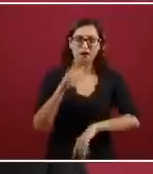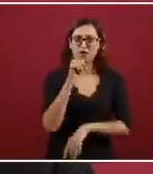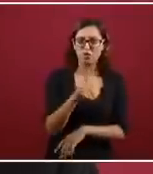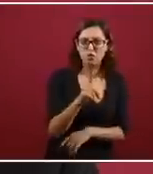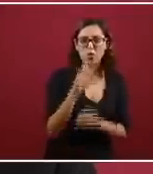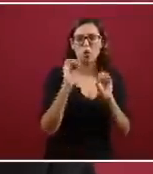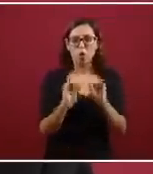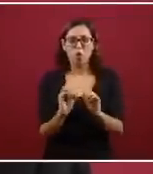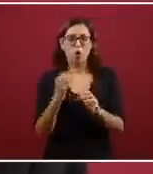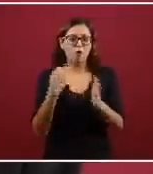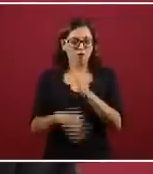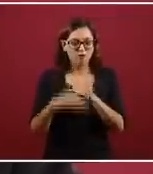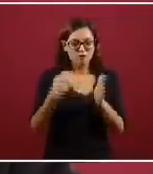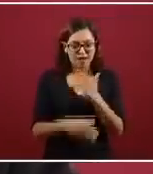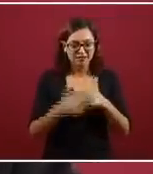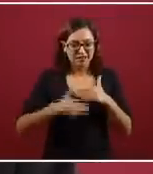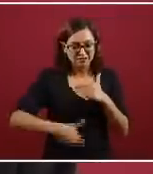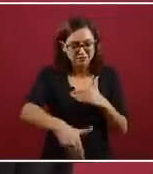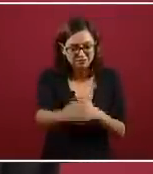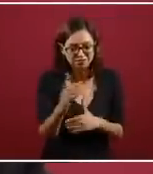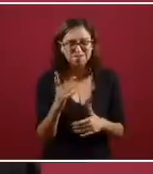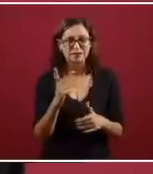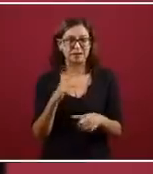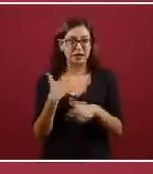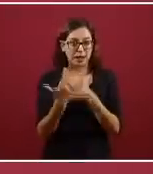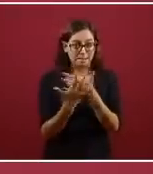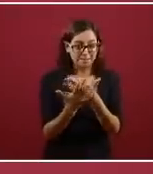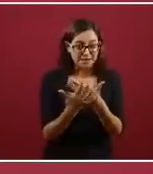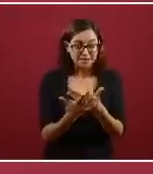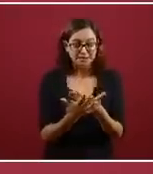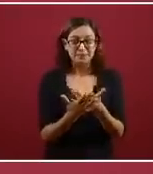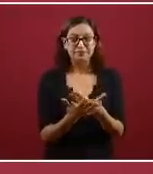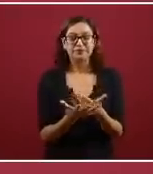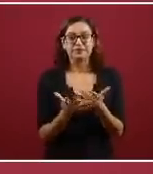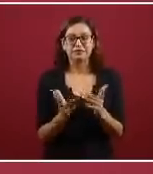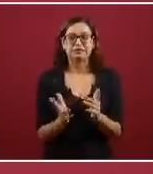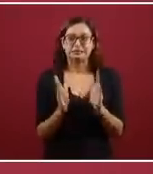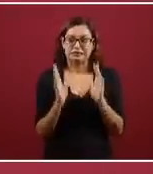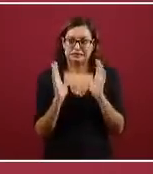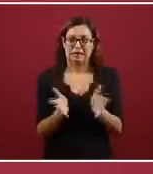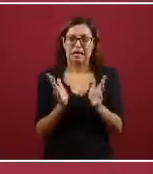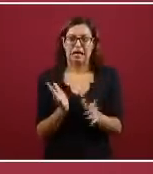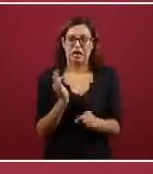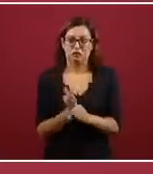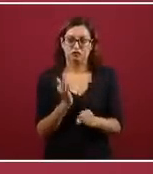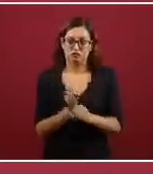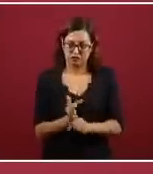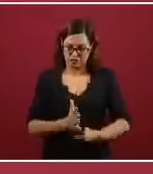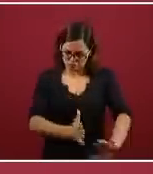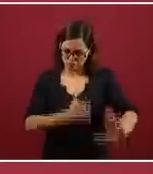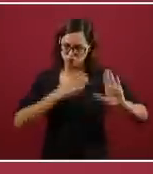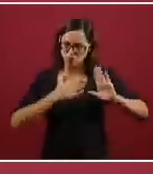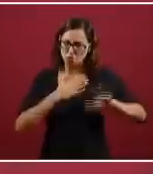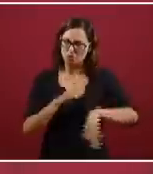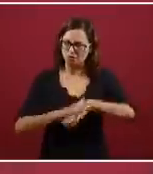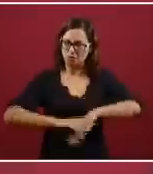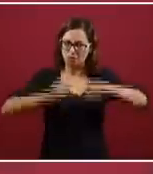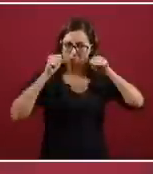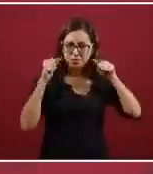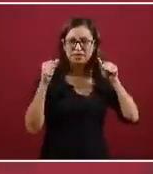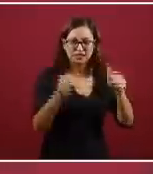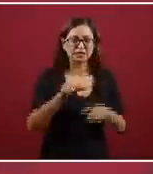las van a instalar y va a llevar tiempo, como ahora ya nos estamos comprometiendo más